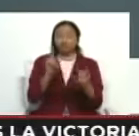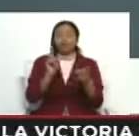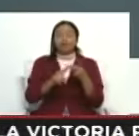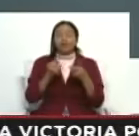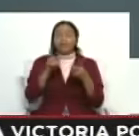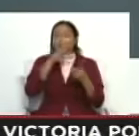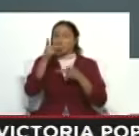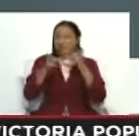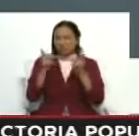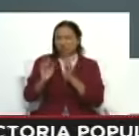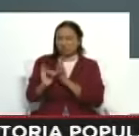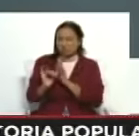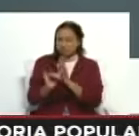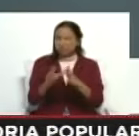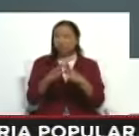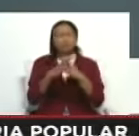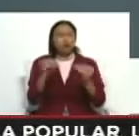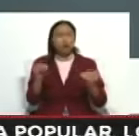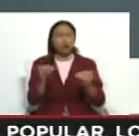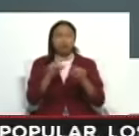los 3 sin excepción.